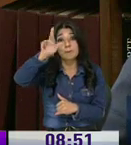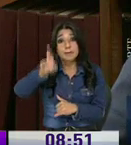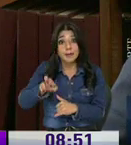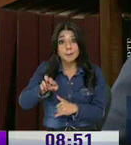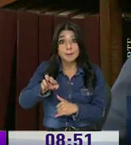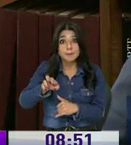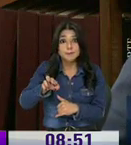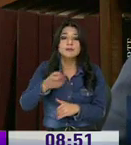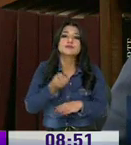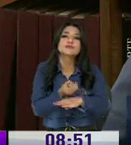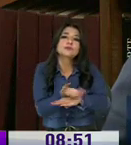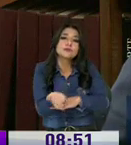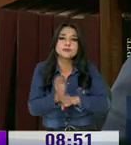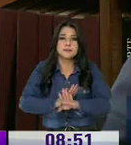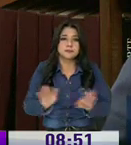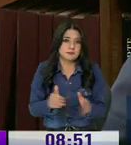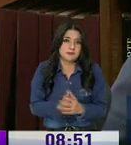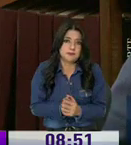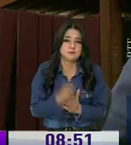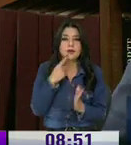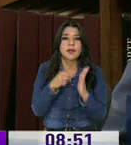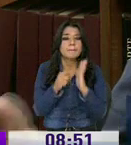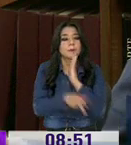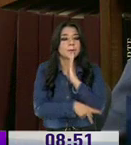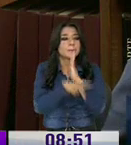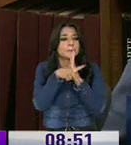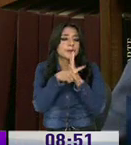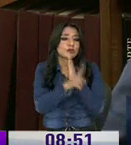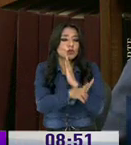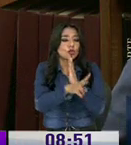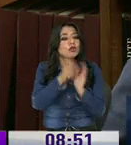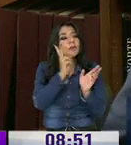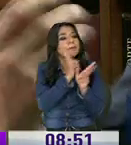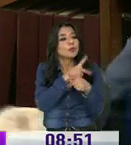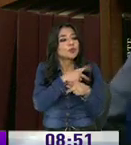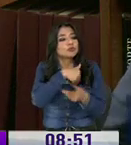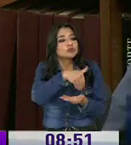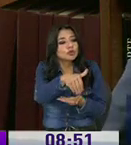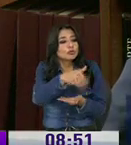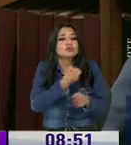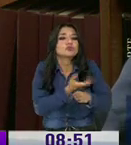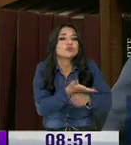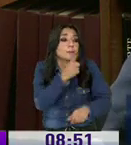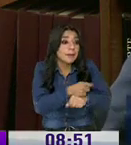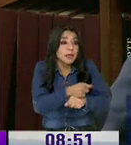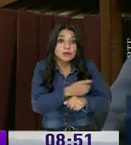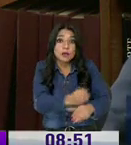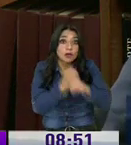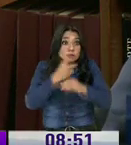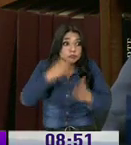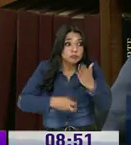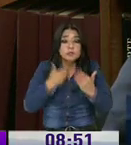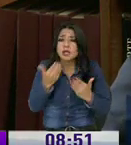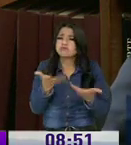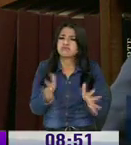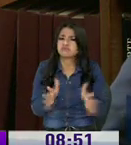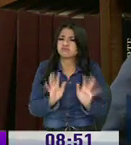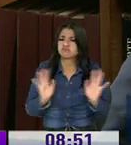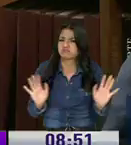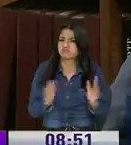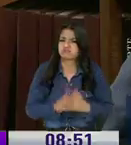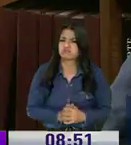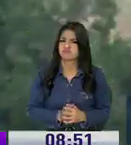son recomendativas. Solo recomiendan. No exigen, no hay penalizaciones, no